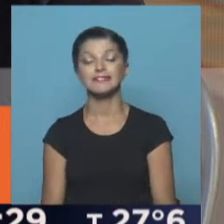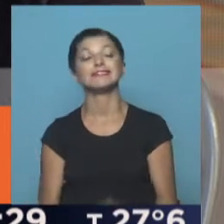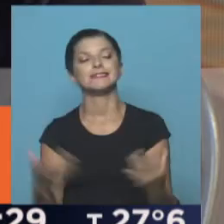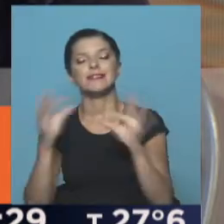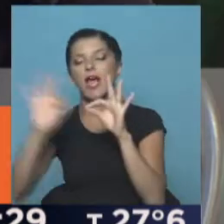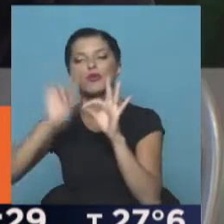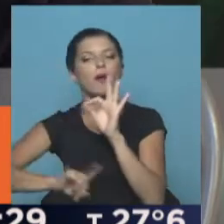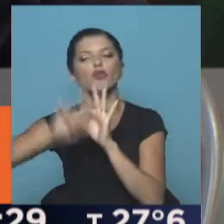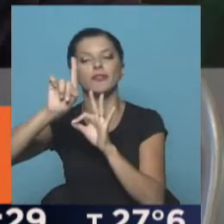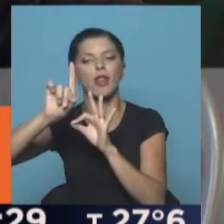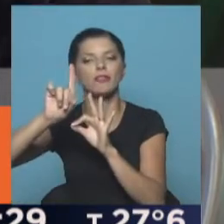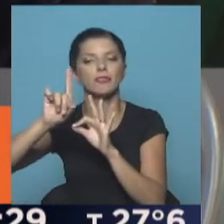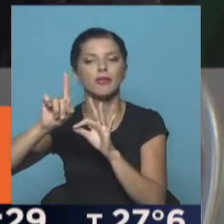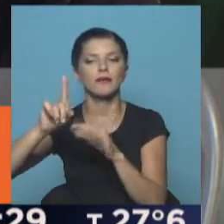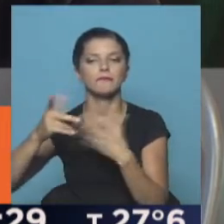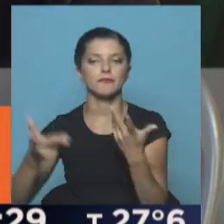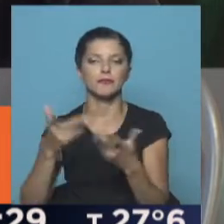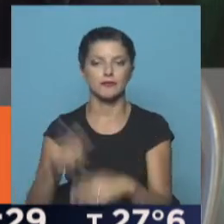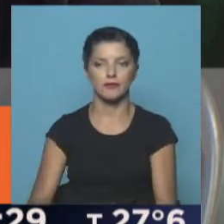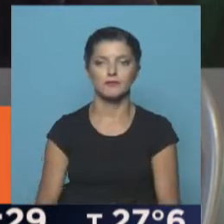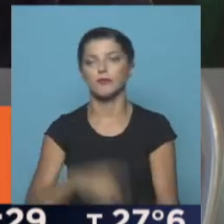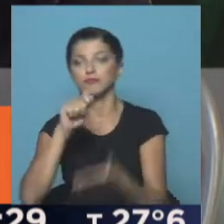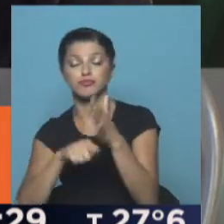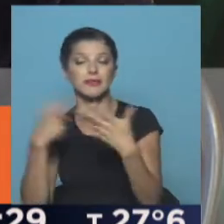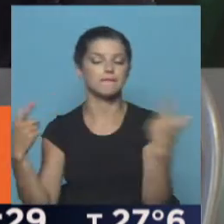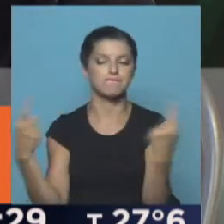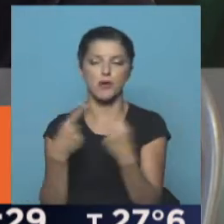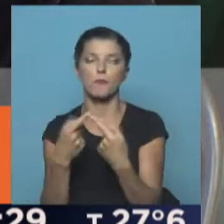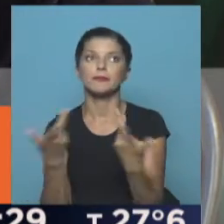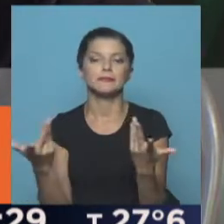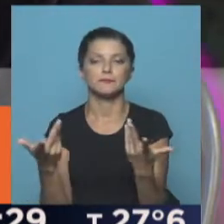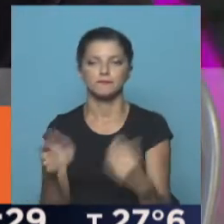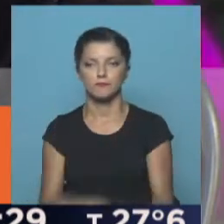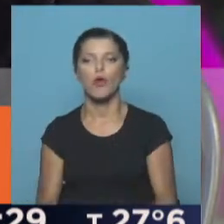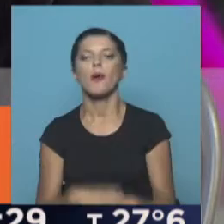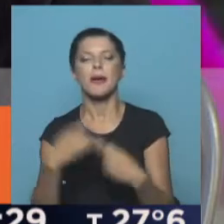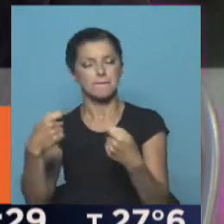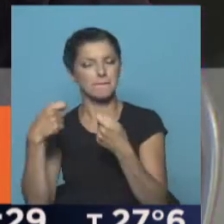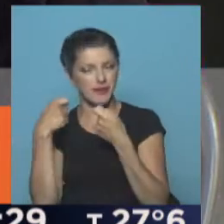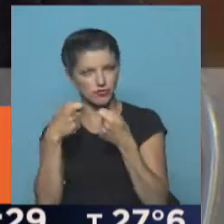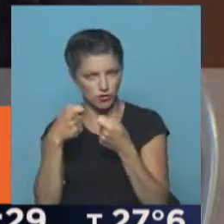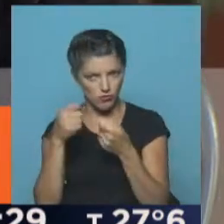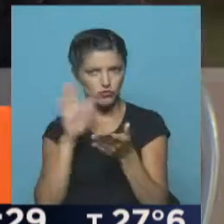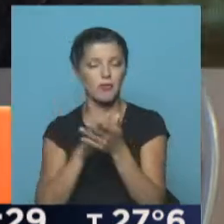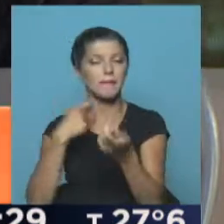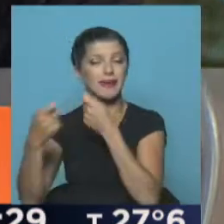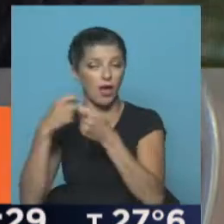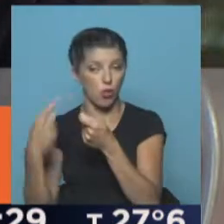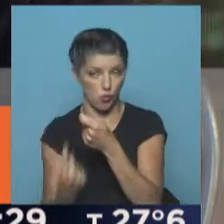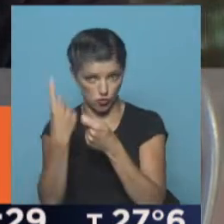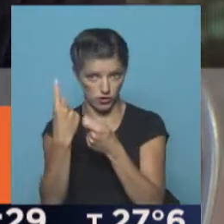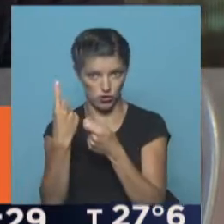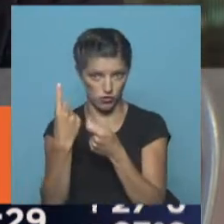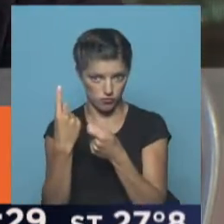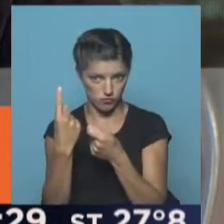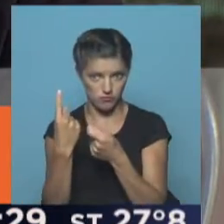ahora oscilan entre la corrección y la hostilidad. Es decir, bueno, las presiones vienen más por el lado del mercado único, que sería donde